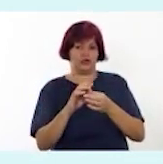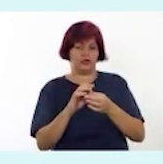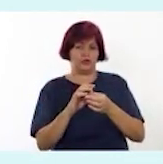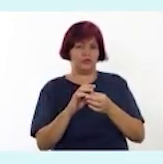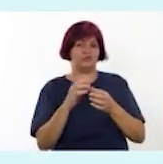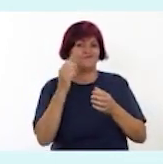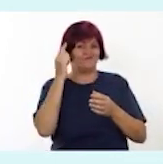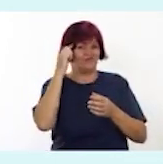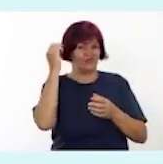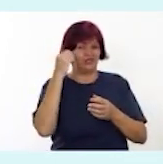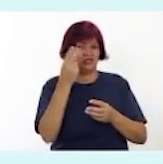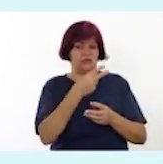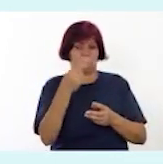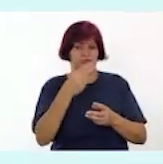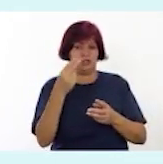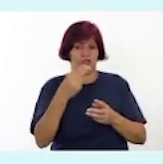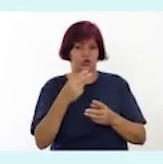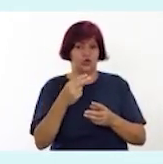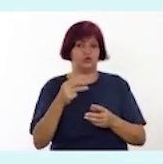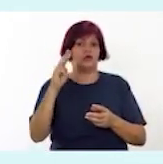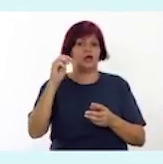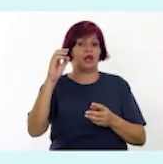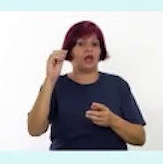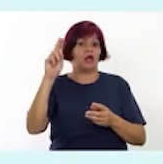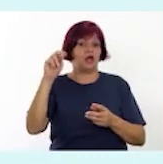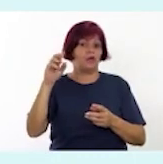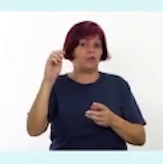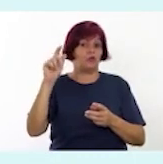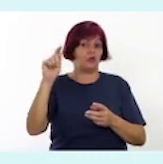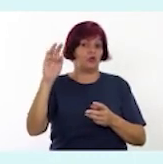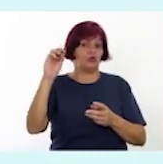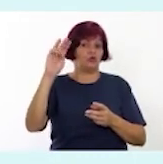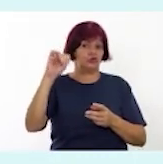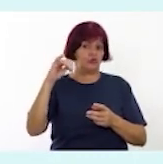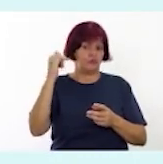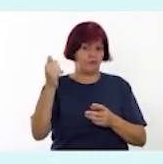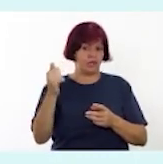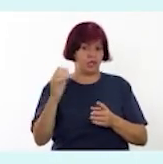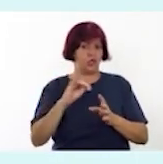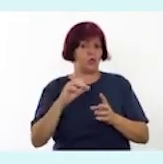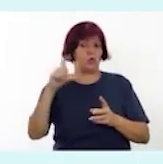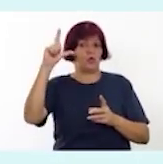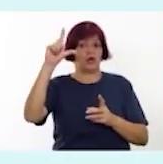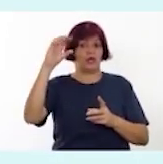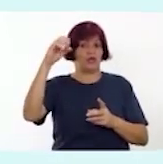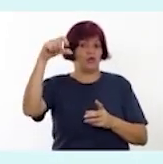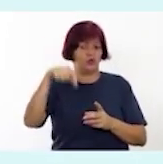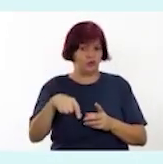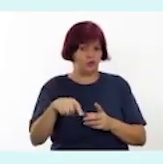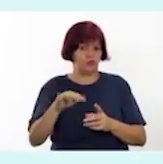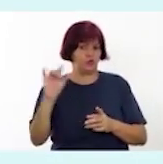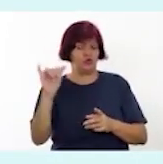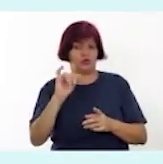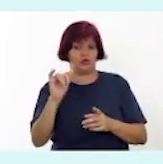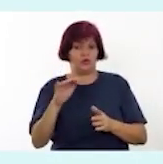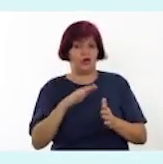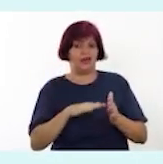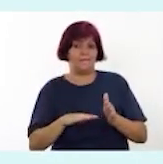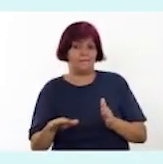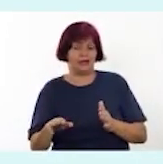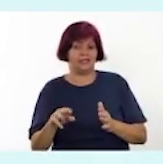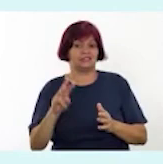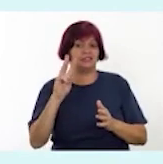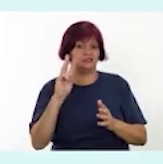en el libro de texto de onceno grado, y tienen que tener en cuenta dos cosas: la monotonía de la potenciación y de la logaritmación. No es lo mismo una base un